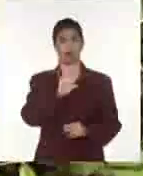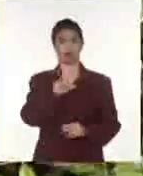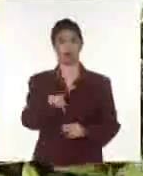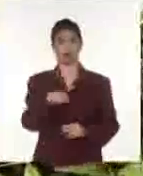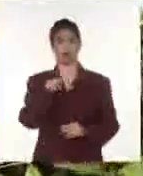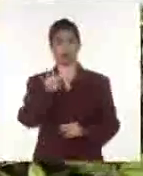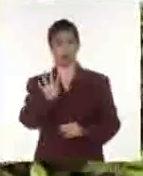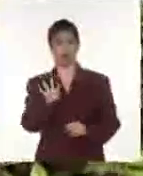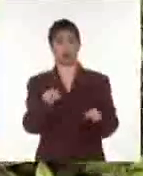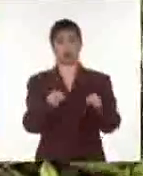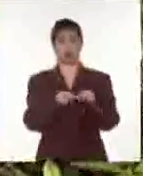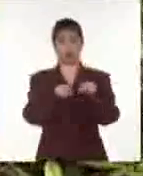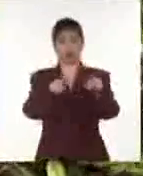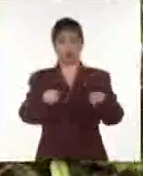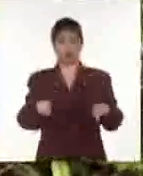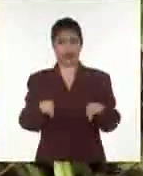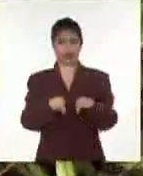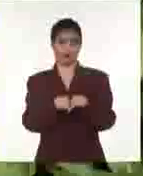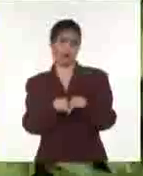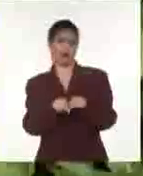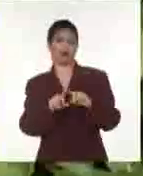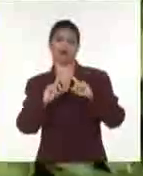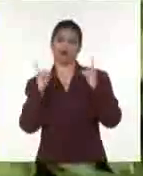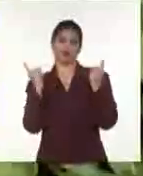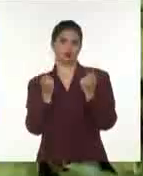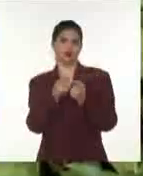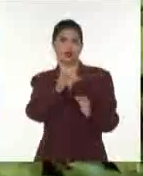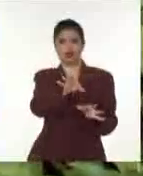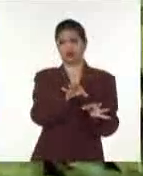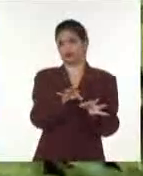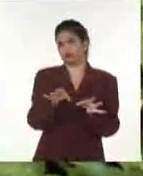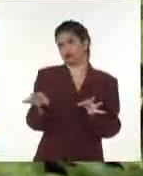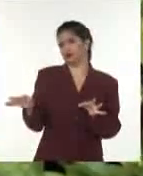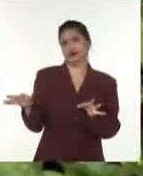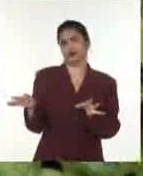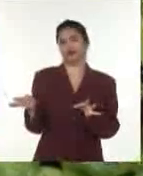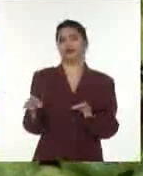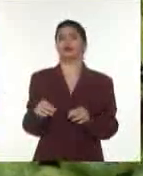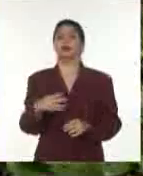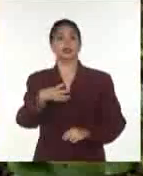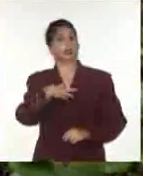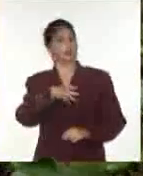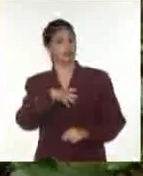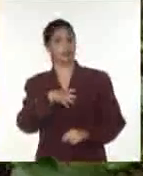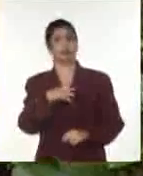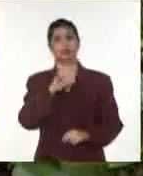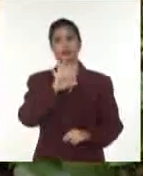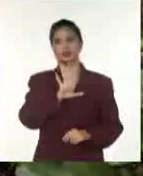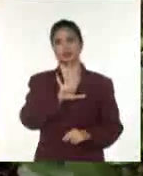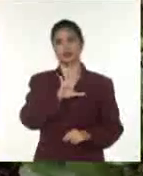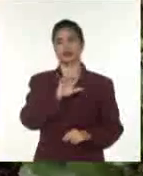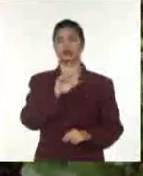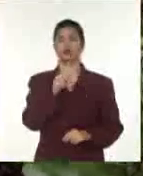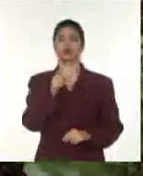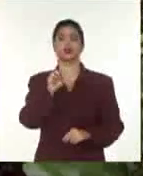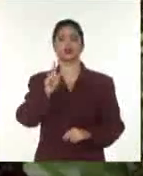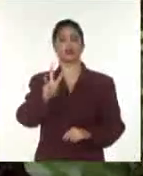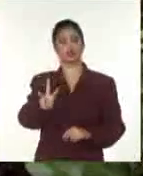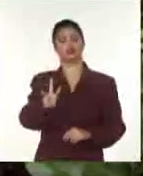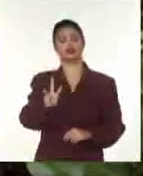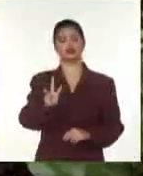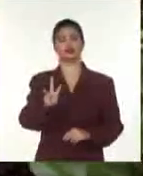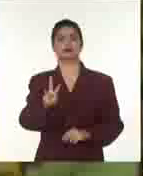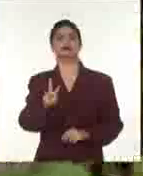hectáreas, almacena como promedio de carbono 513 megagramos de carbono